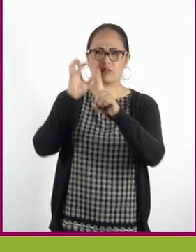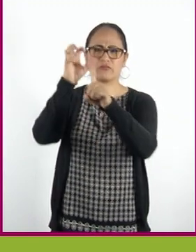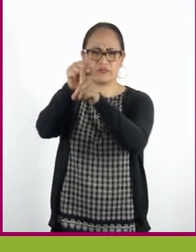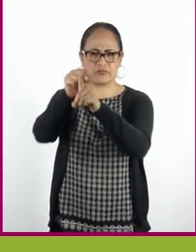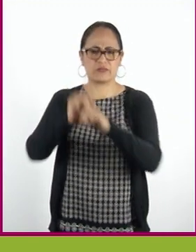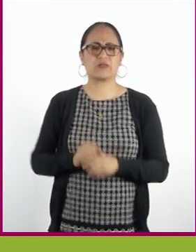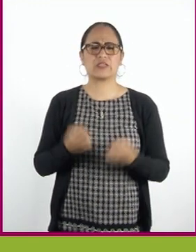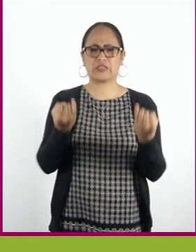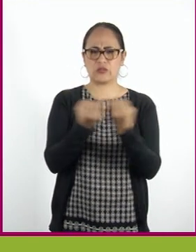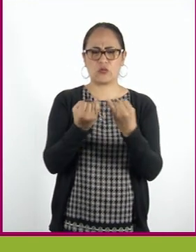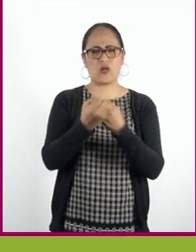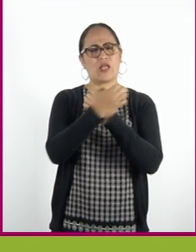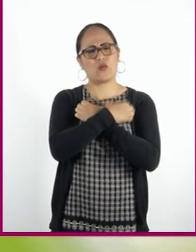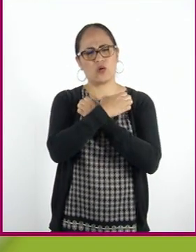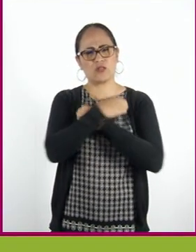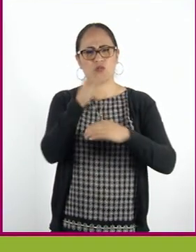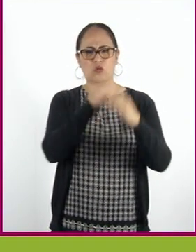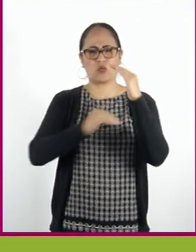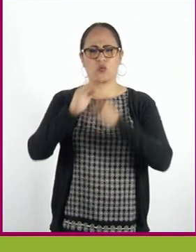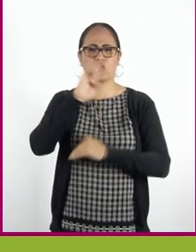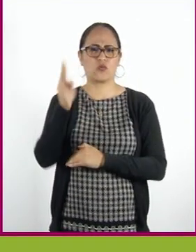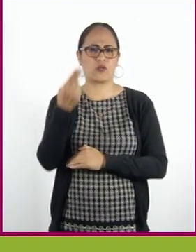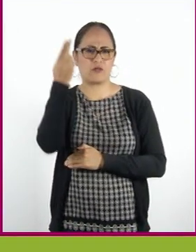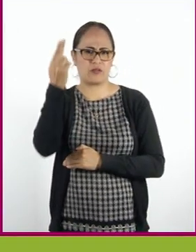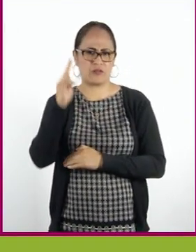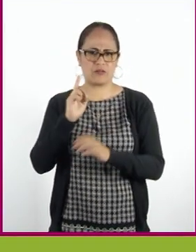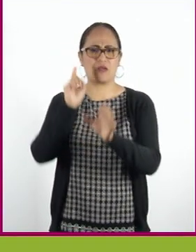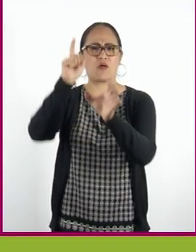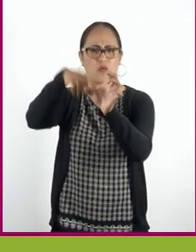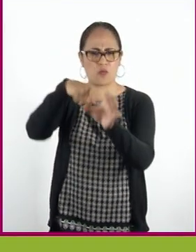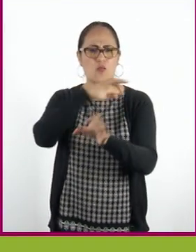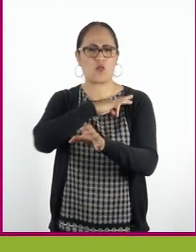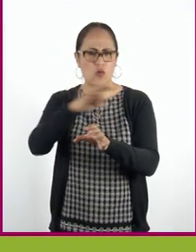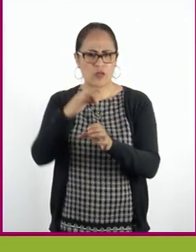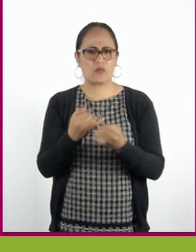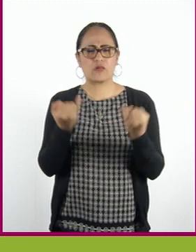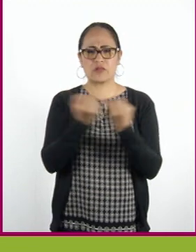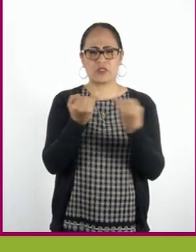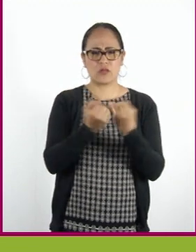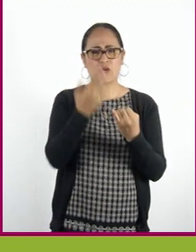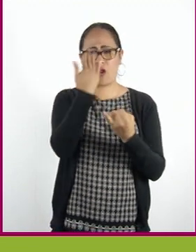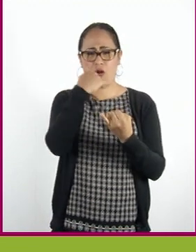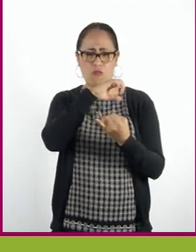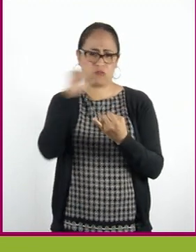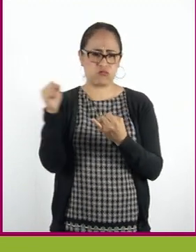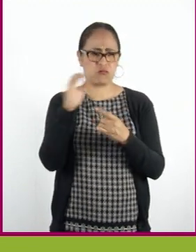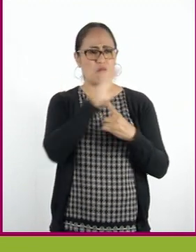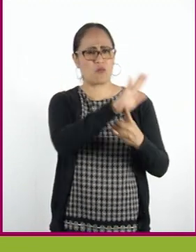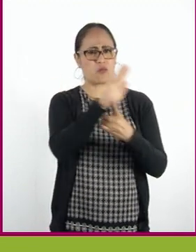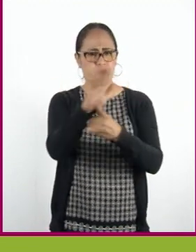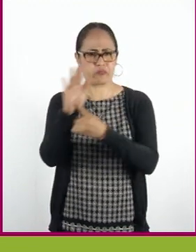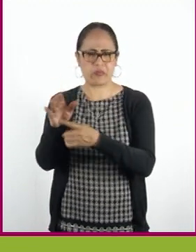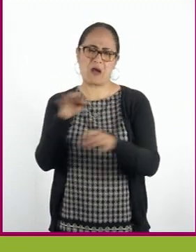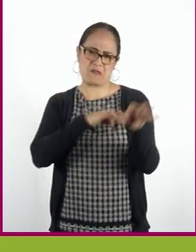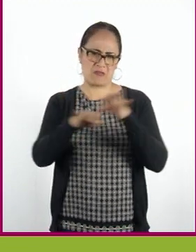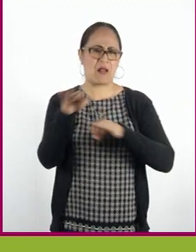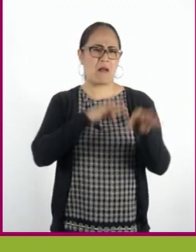a la educación superior y demostramos nuestras capacidades dando excelentes resultados en labores